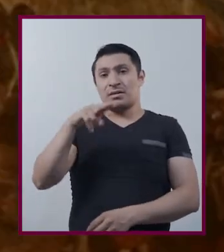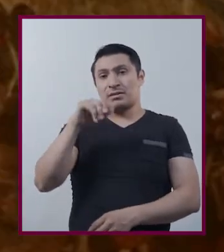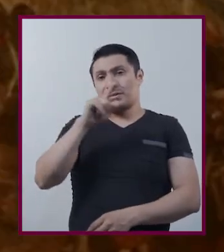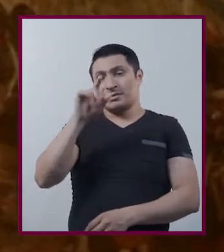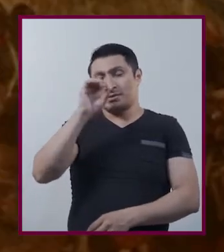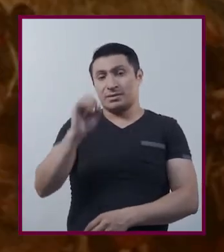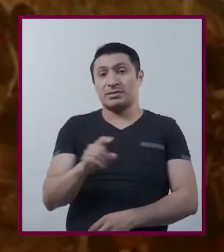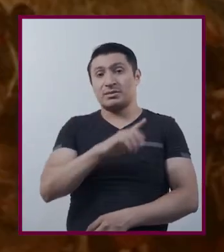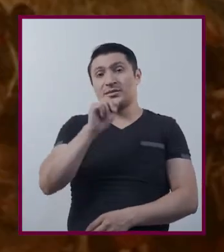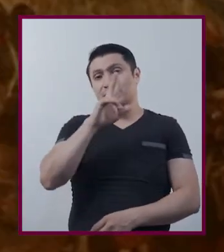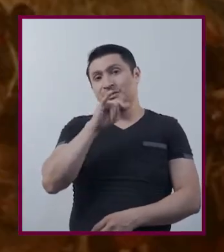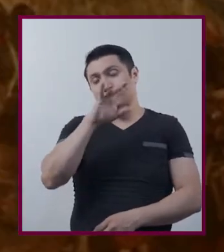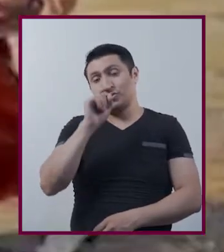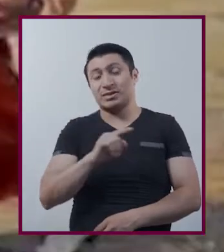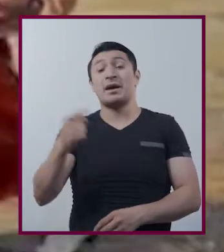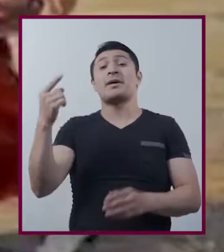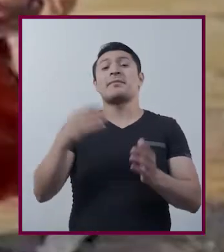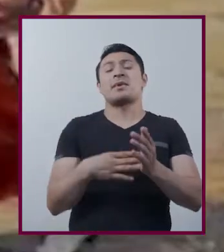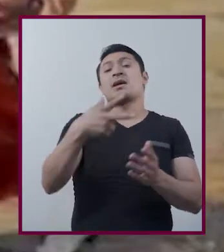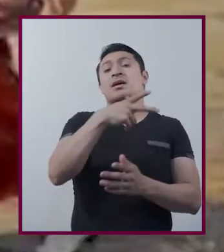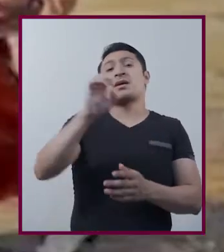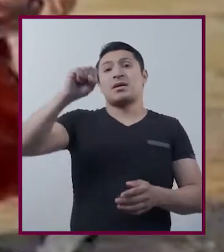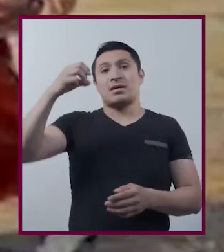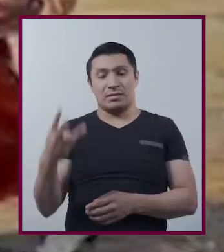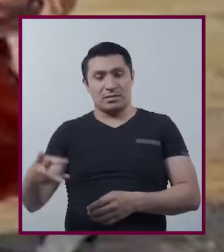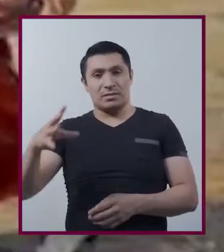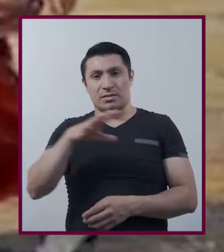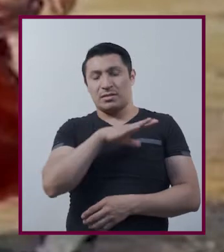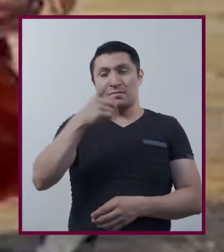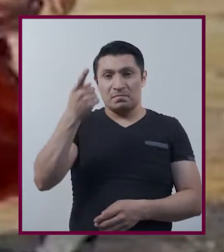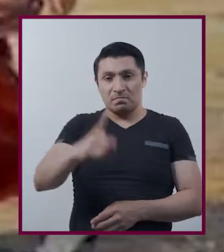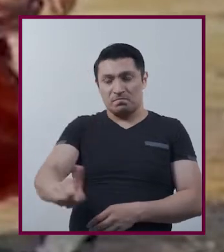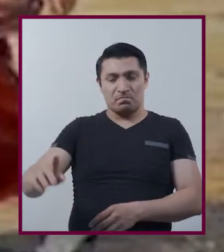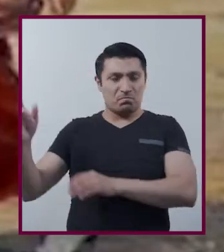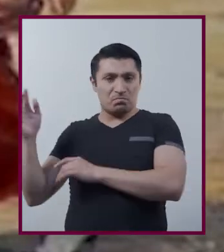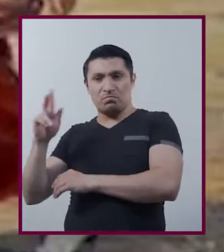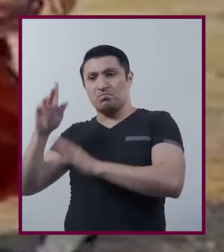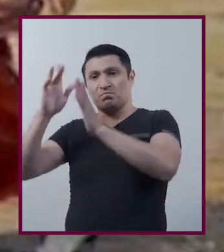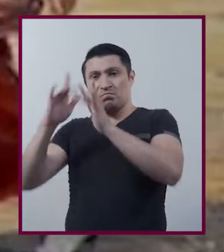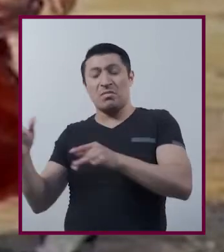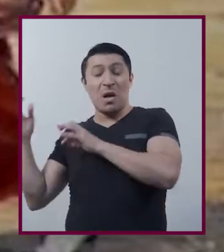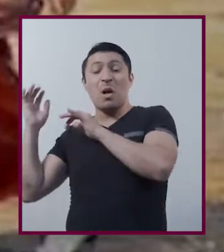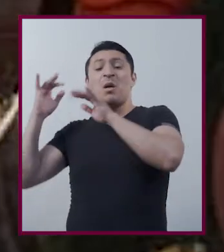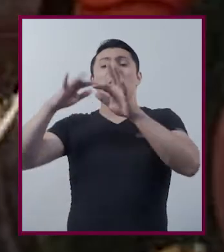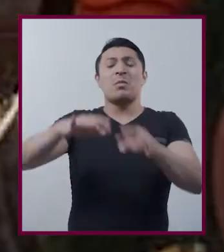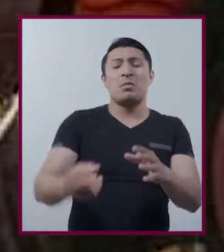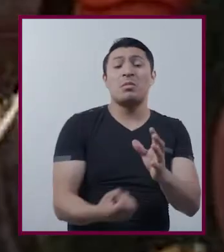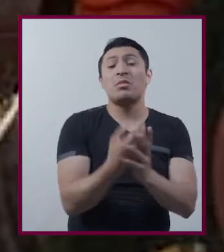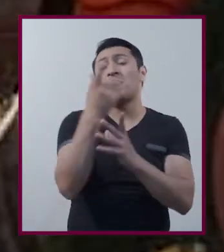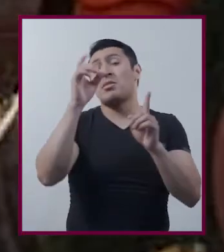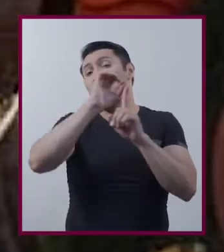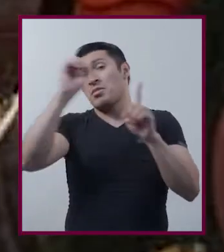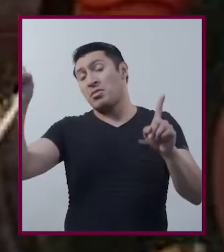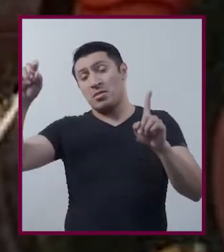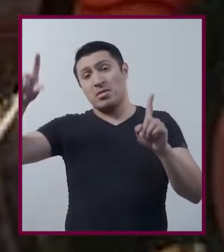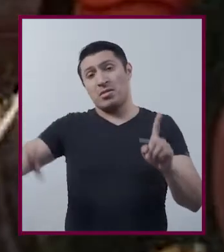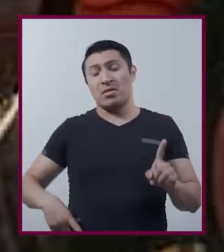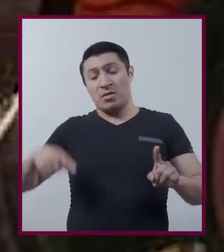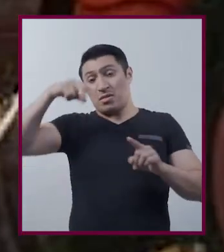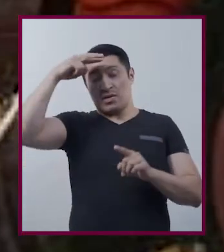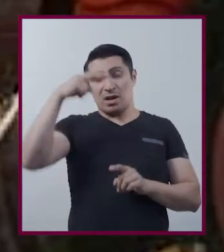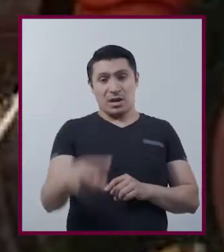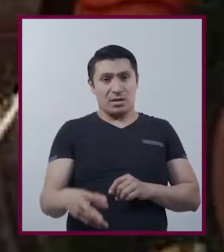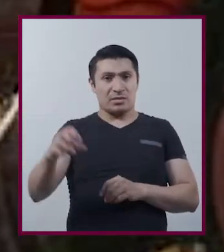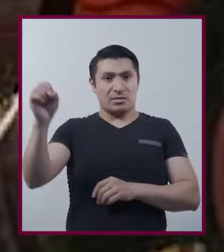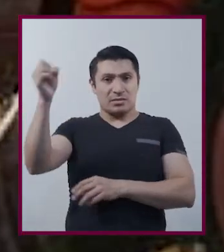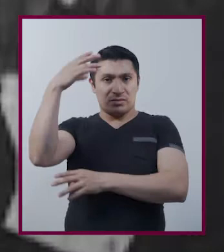general Ignacio Zaragoza. En 1863, el mando invasor francés formó nuevos órganos de